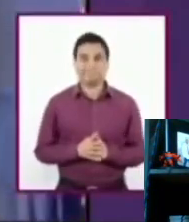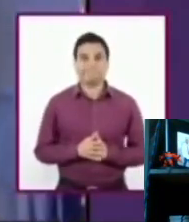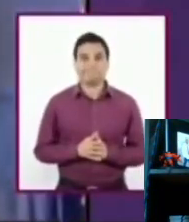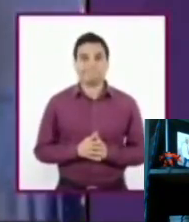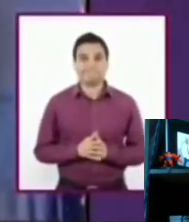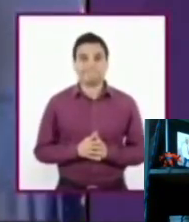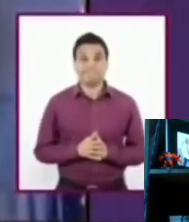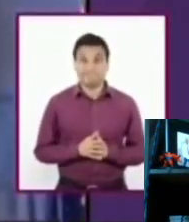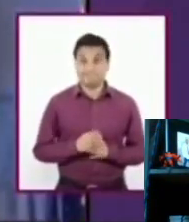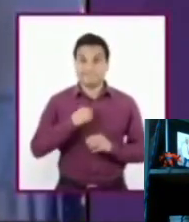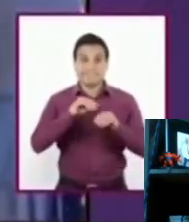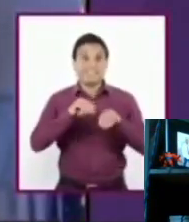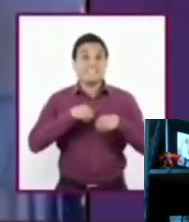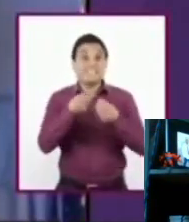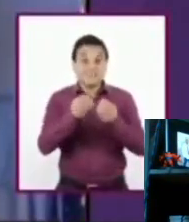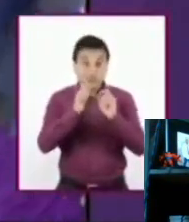versos